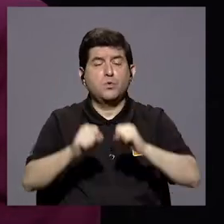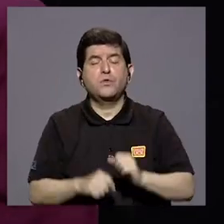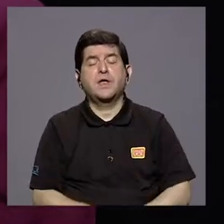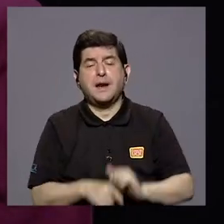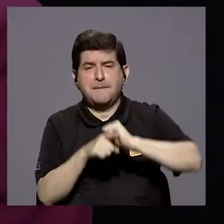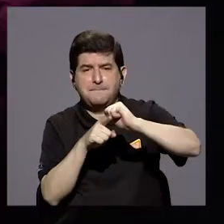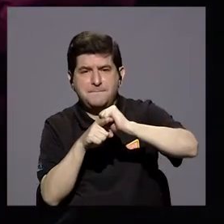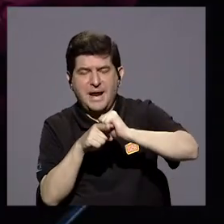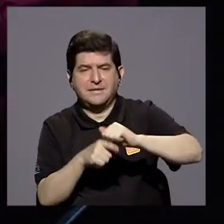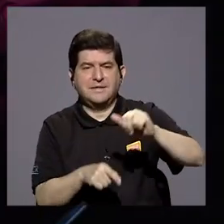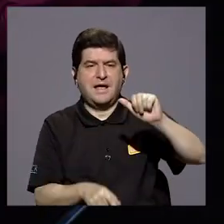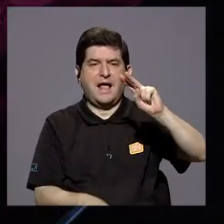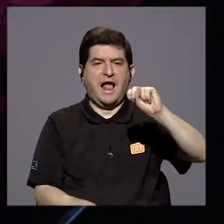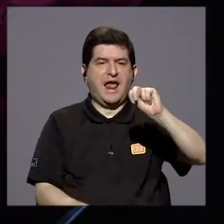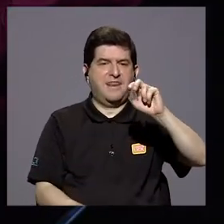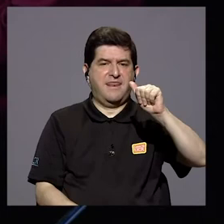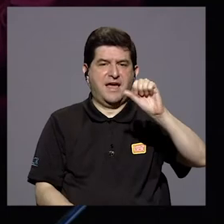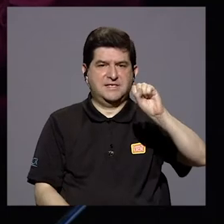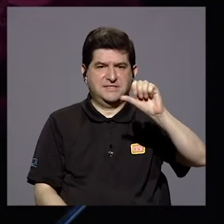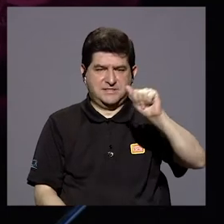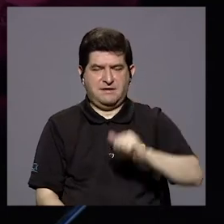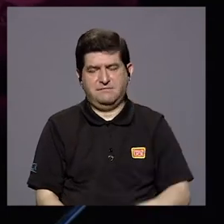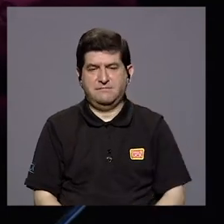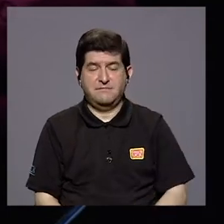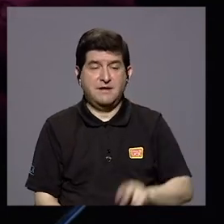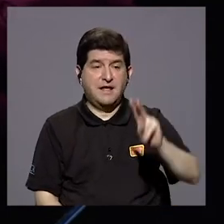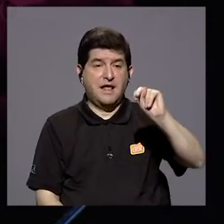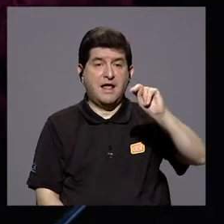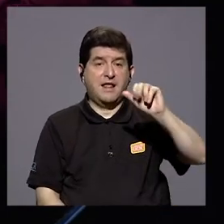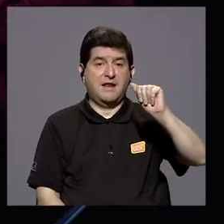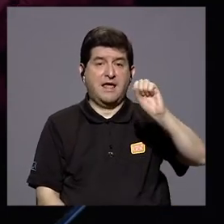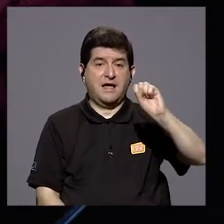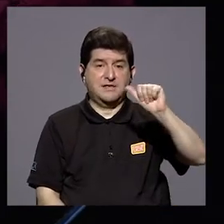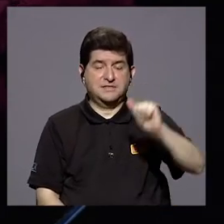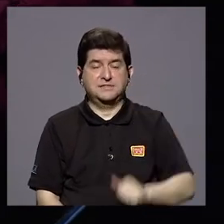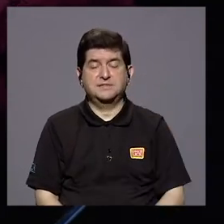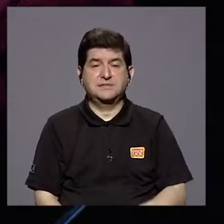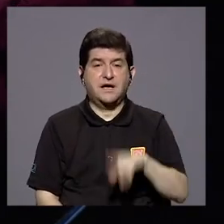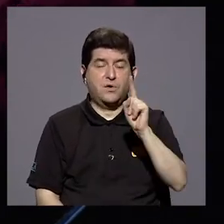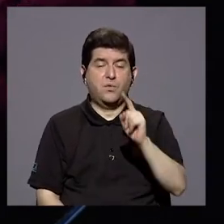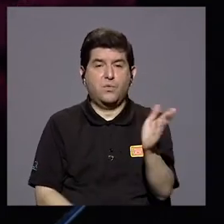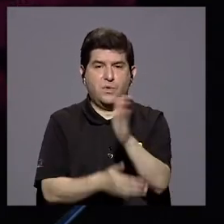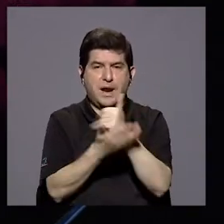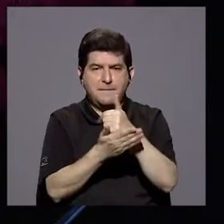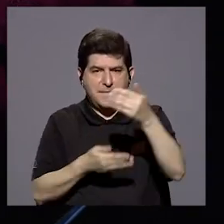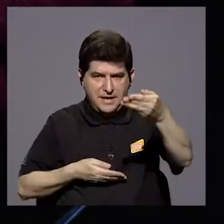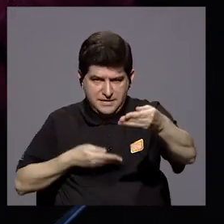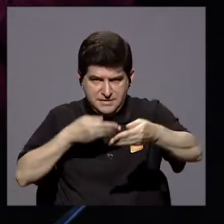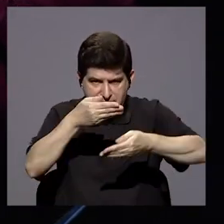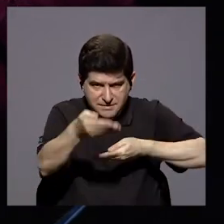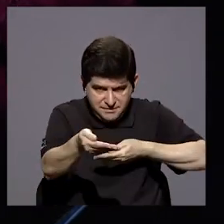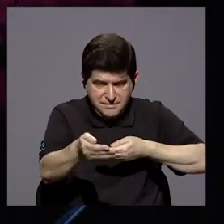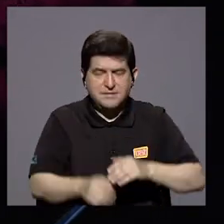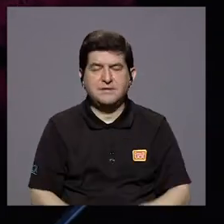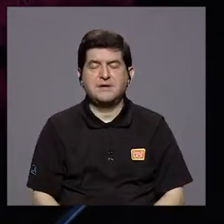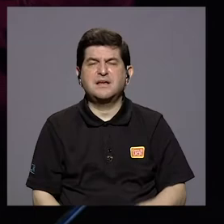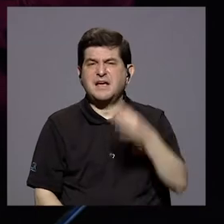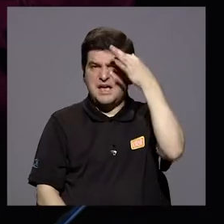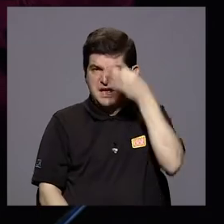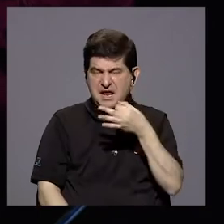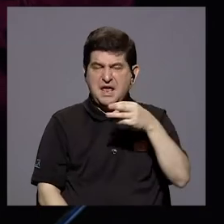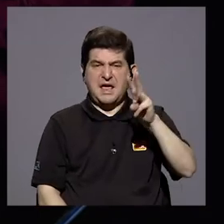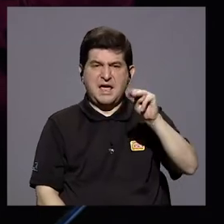pasantía en la NASA. Y resulta que la NASA exigía una contraparte. Se creyó en un principio que el MISIT